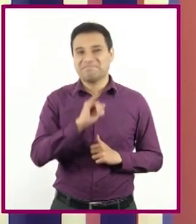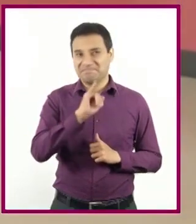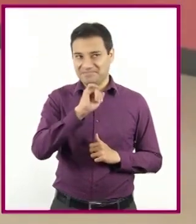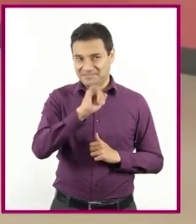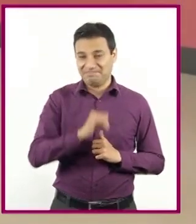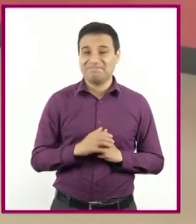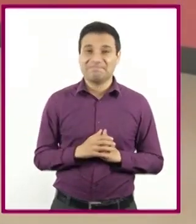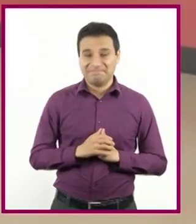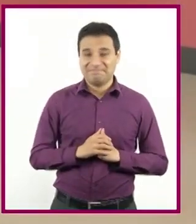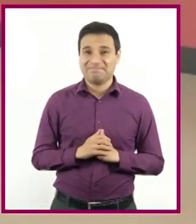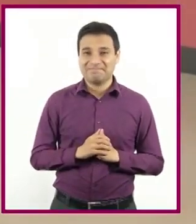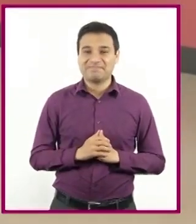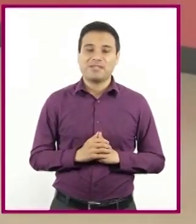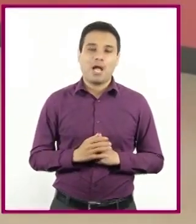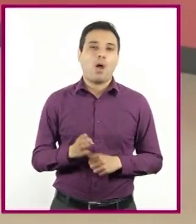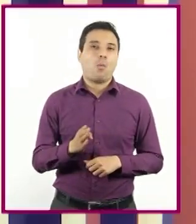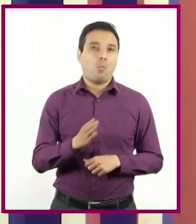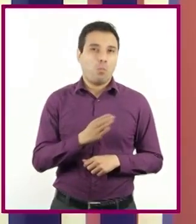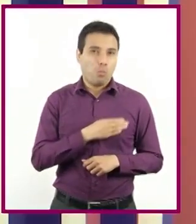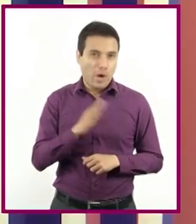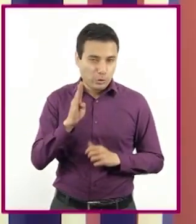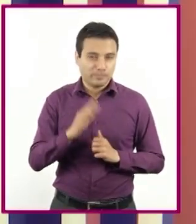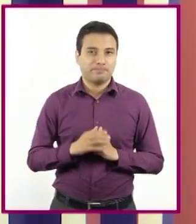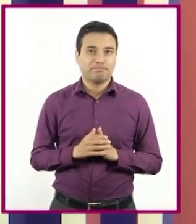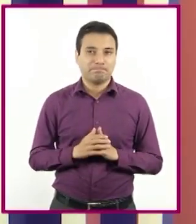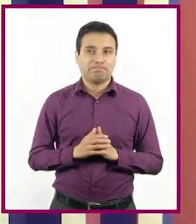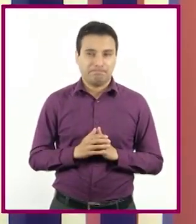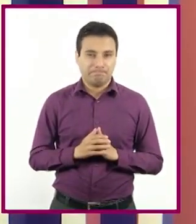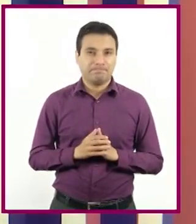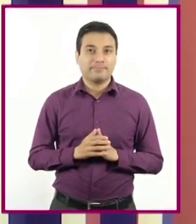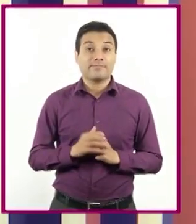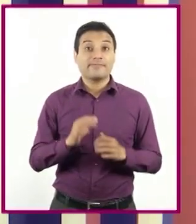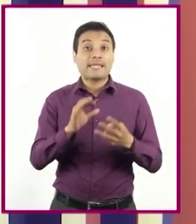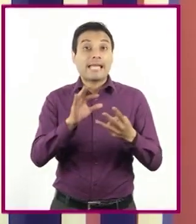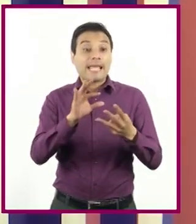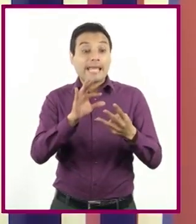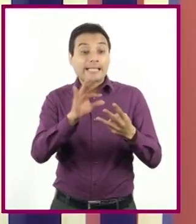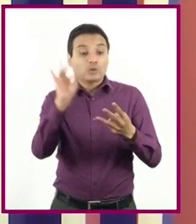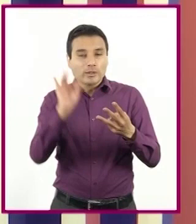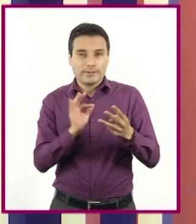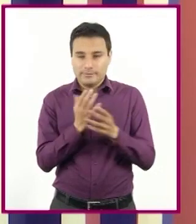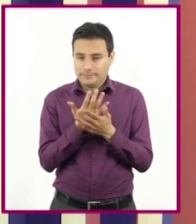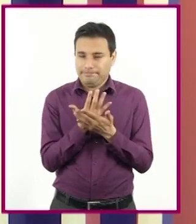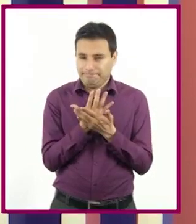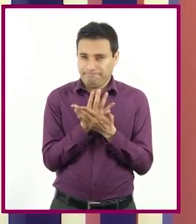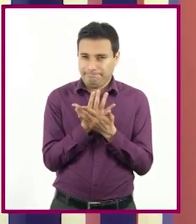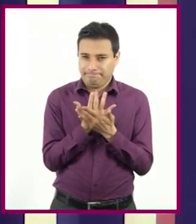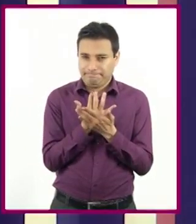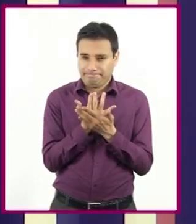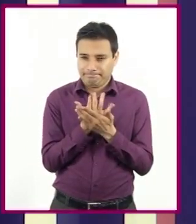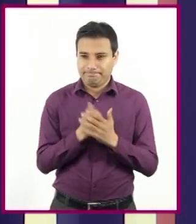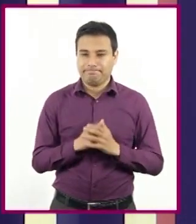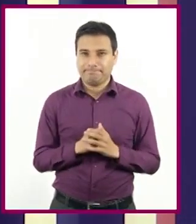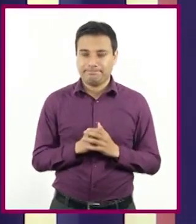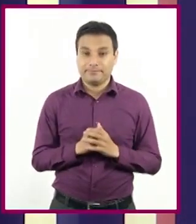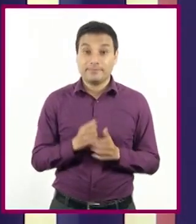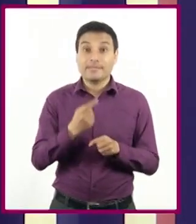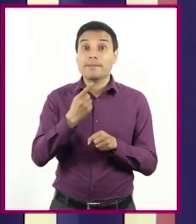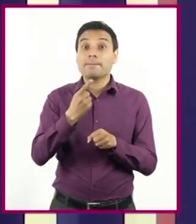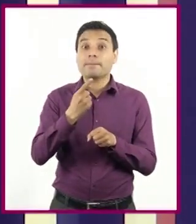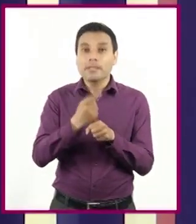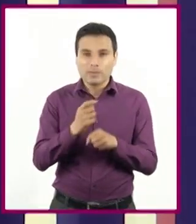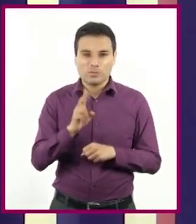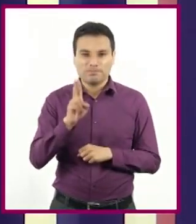maestro. Bueno, ¿qué te parece si antes de que elijas el nombre de tu programa de radio, buscamos la